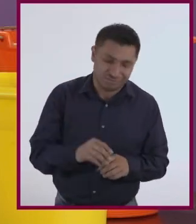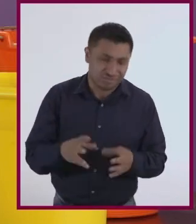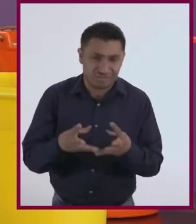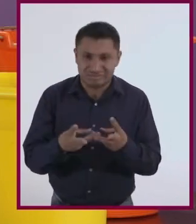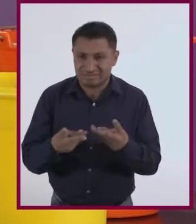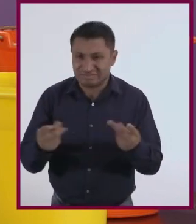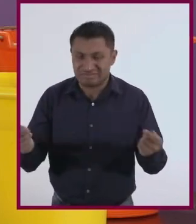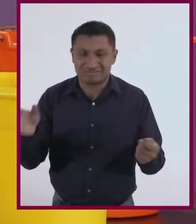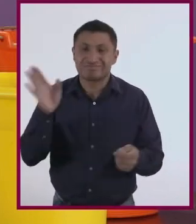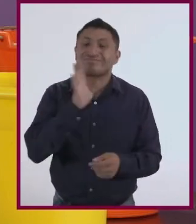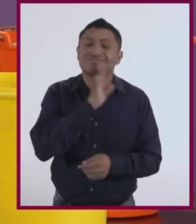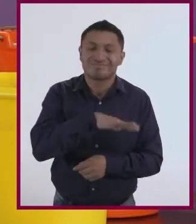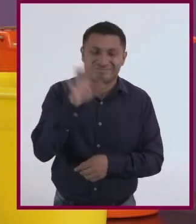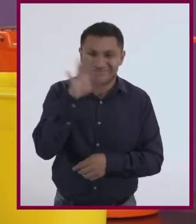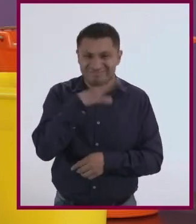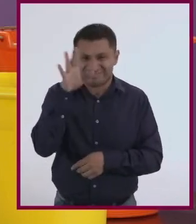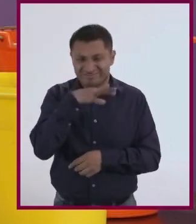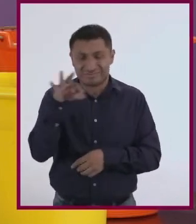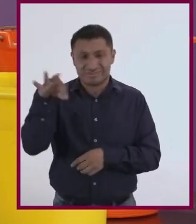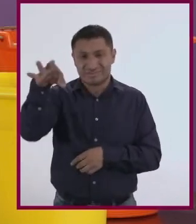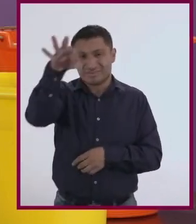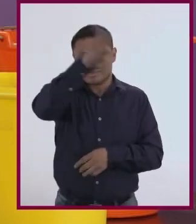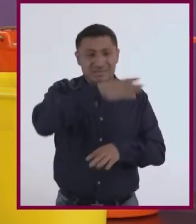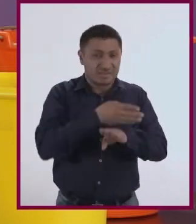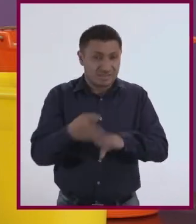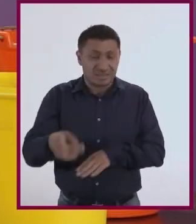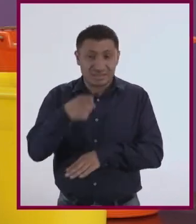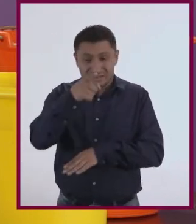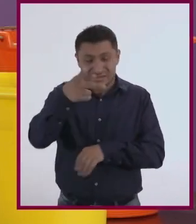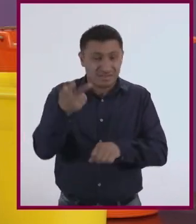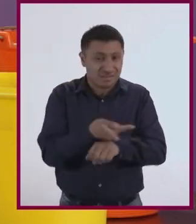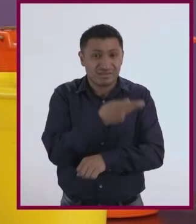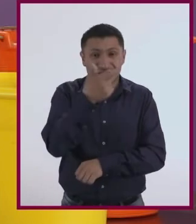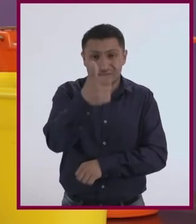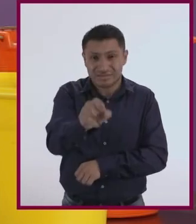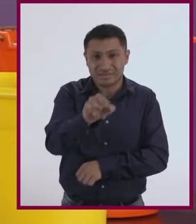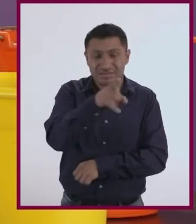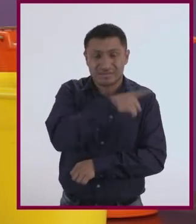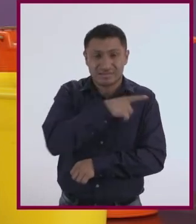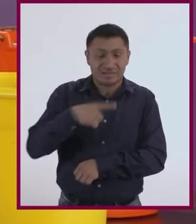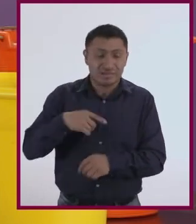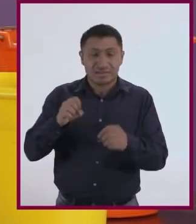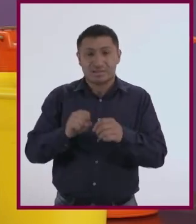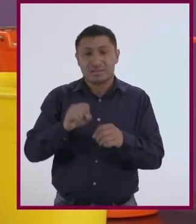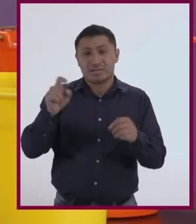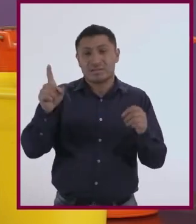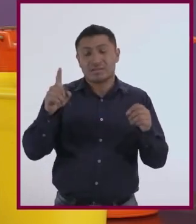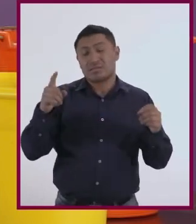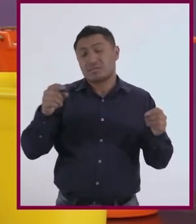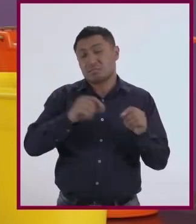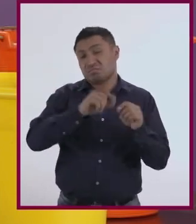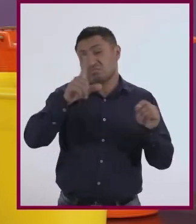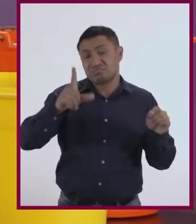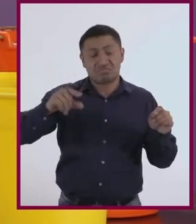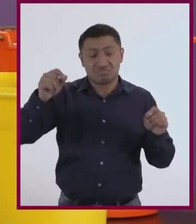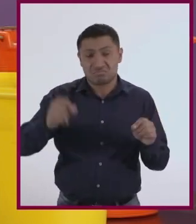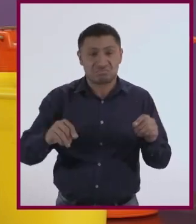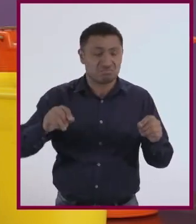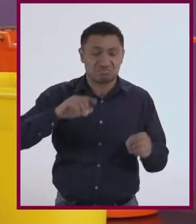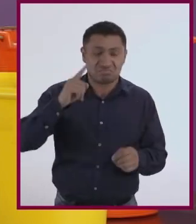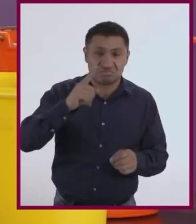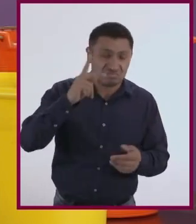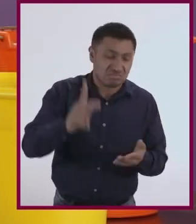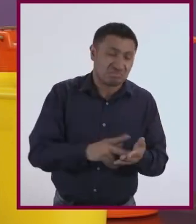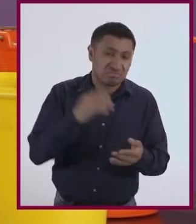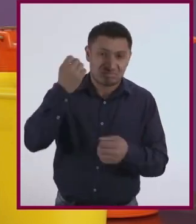y producirá malos olores y mosquitas blancas. Si eso te sucede, debes agregar materia seca, aerar o revolver una vez a